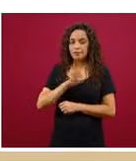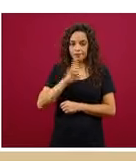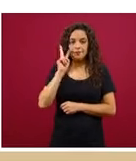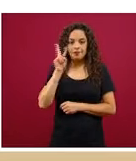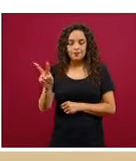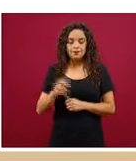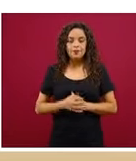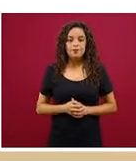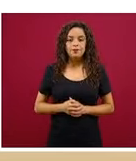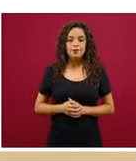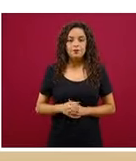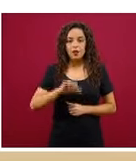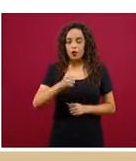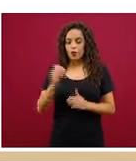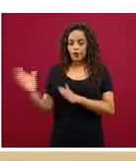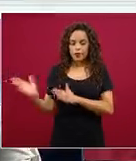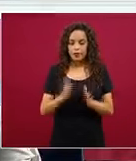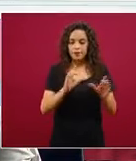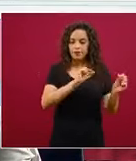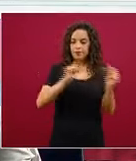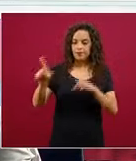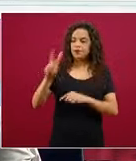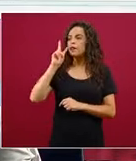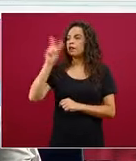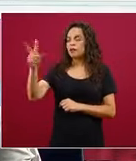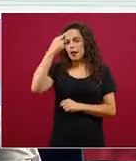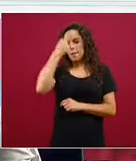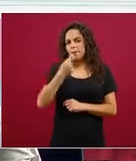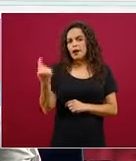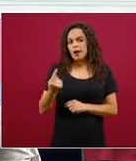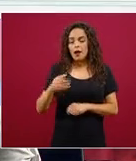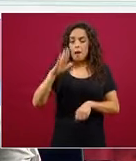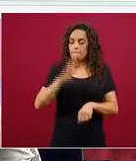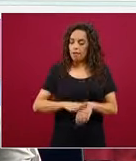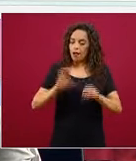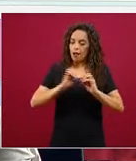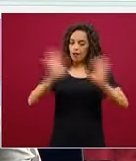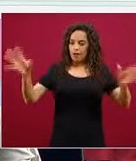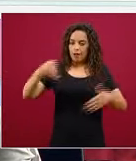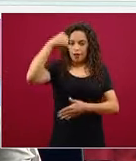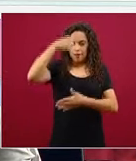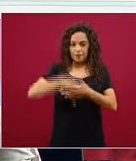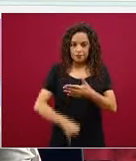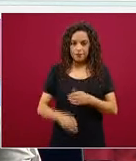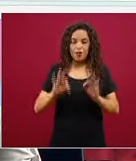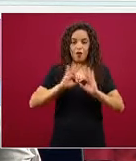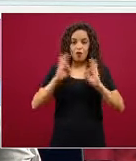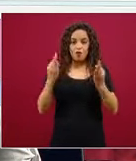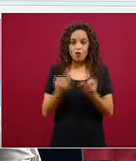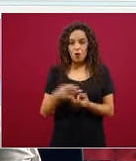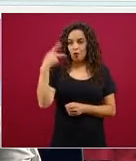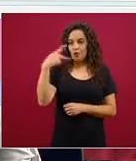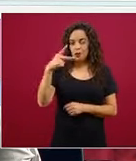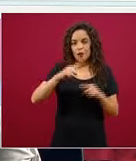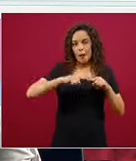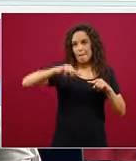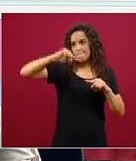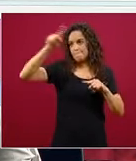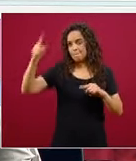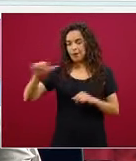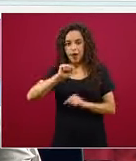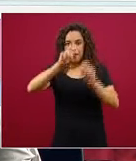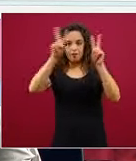veamos la siguiente diapositiva para ver precisamente de manera más clara el comportamiento de su curva epidémica. Vemos